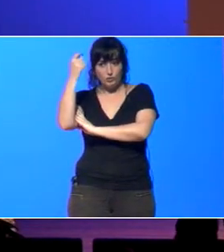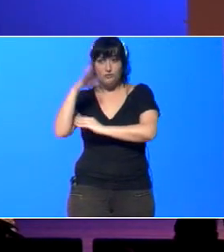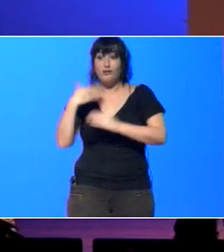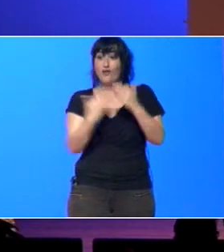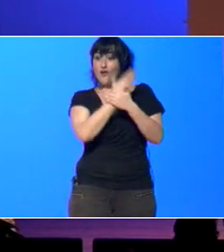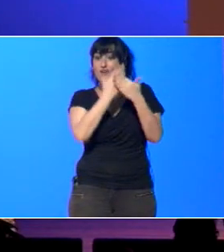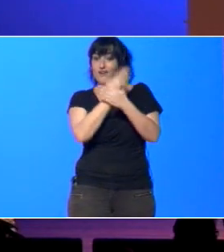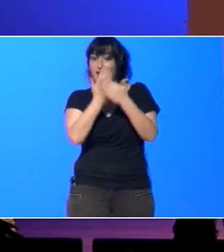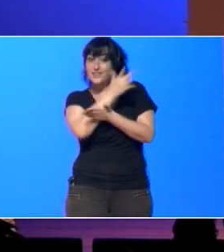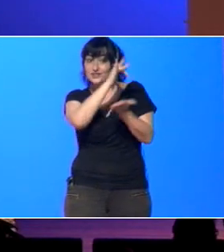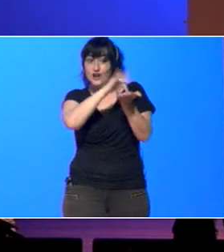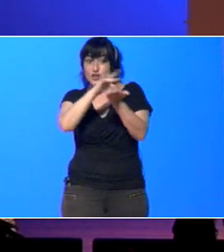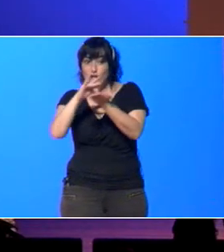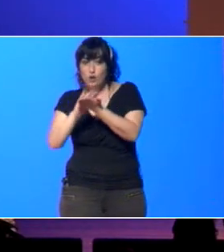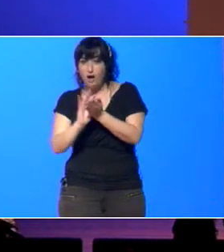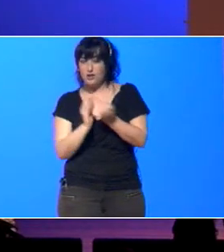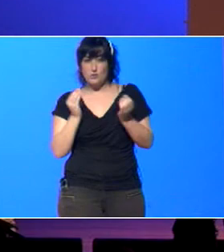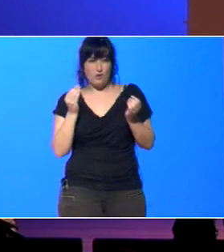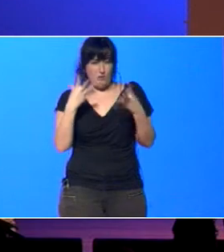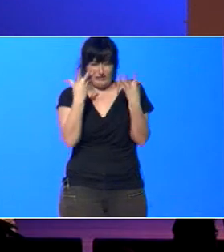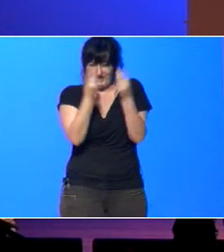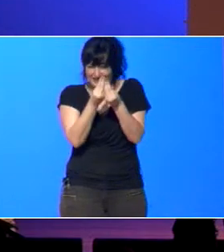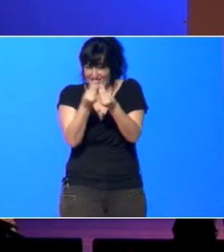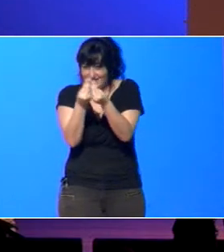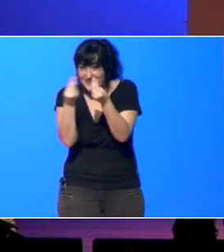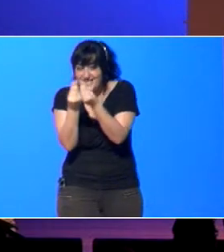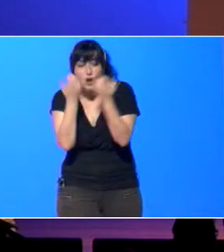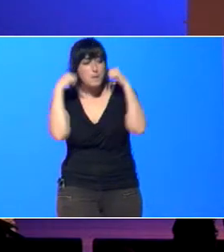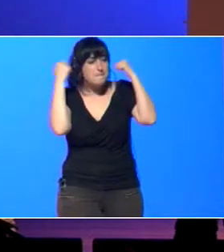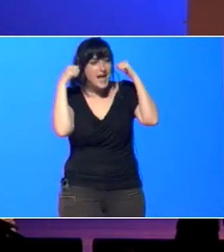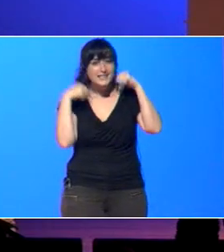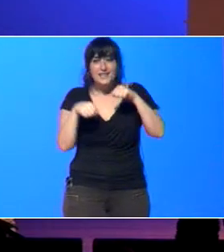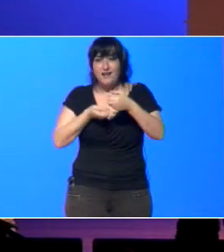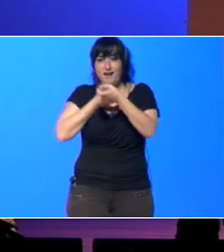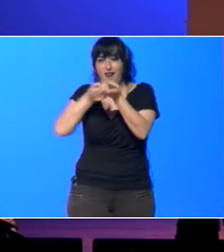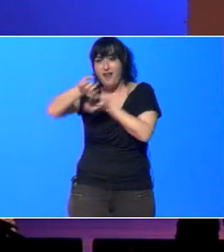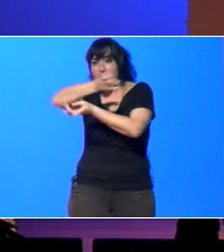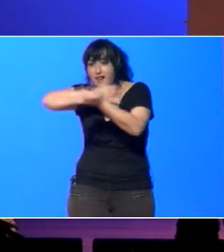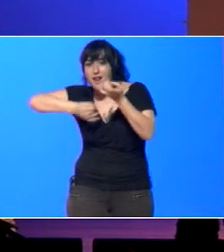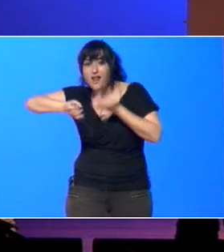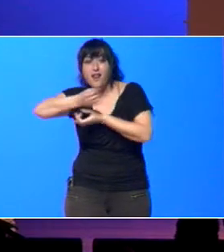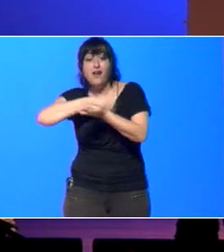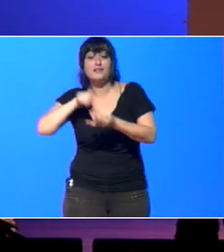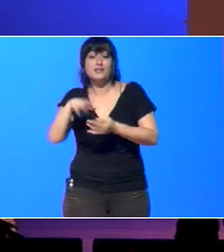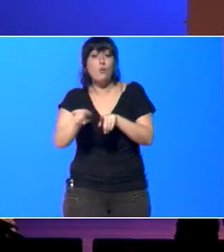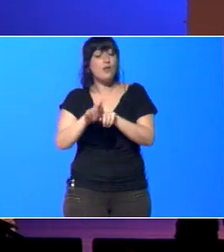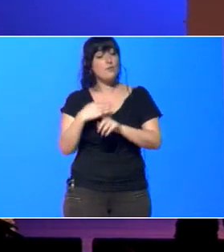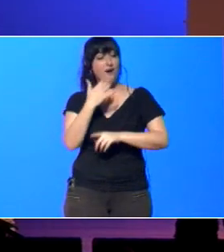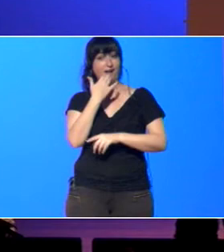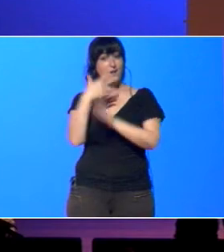hay muchísimas experiencias, se comparten buenas prácticas. Yo creo que ese es el ejemplo que, de alguna manera, demuestra que